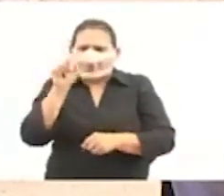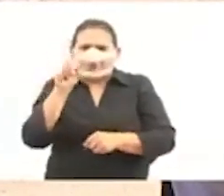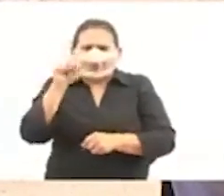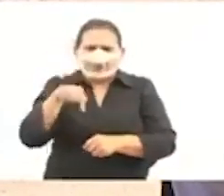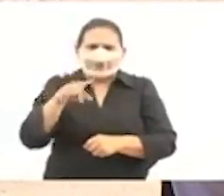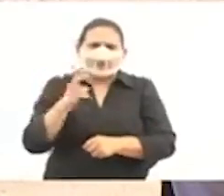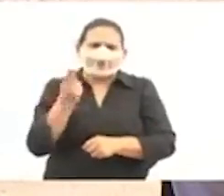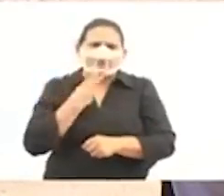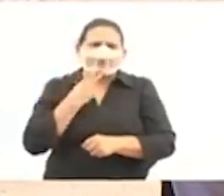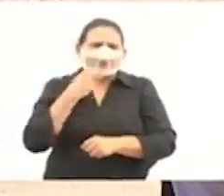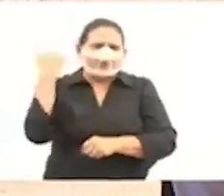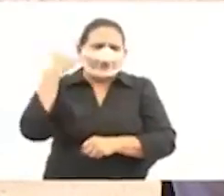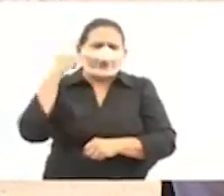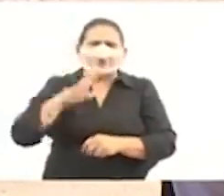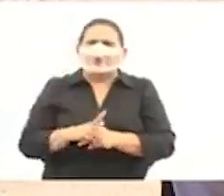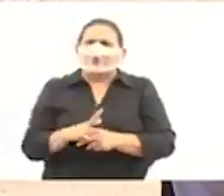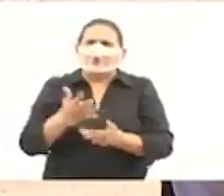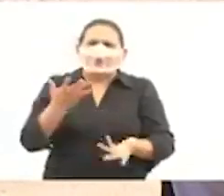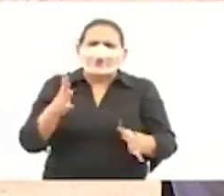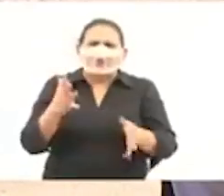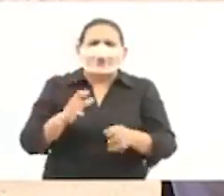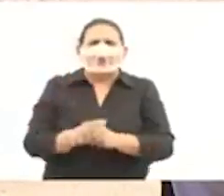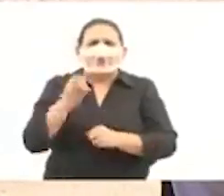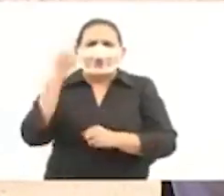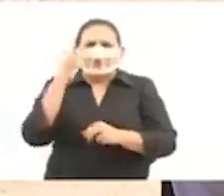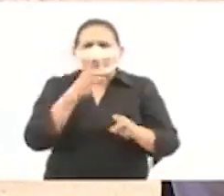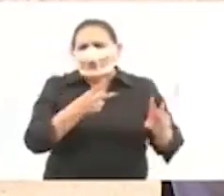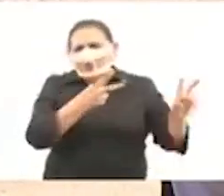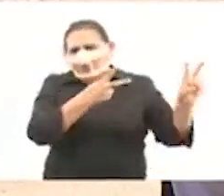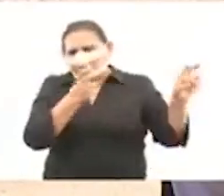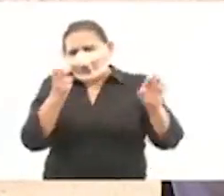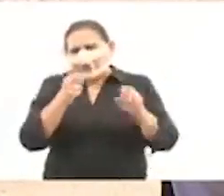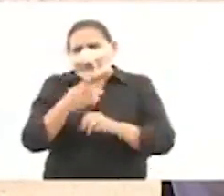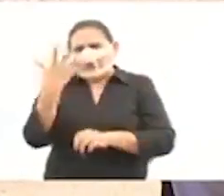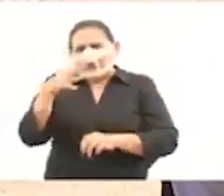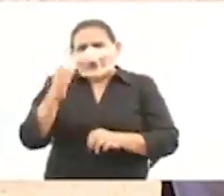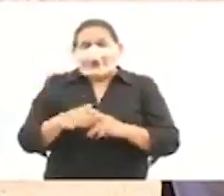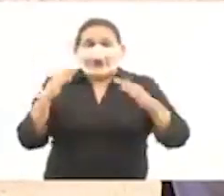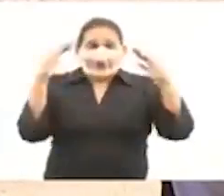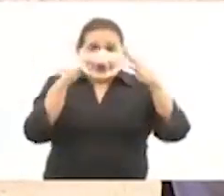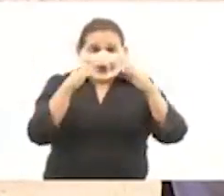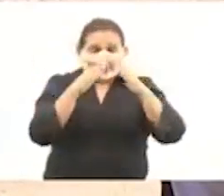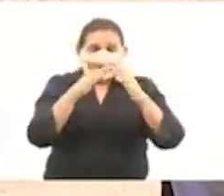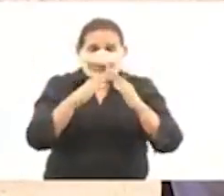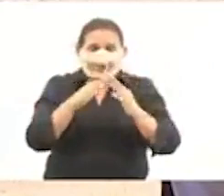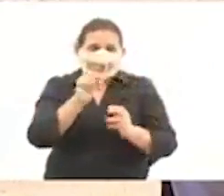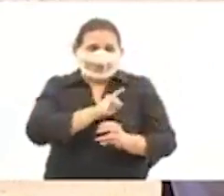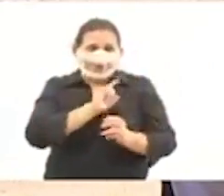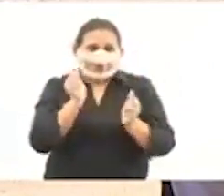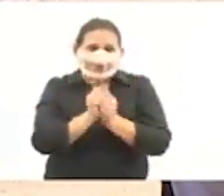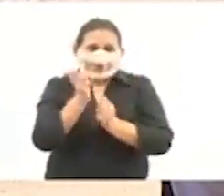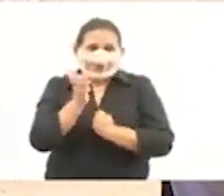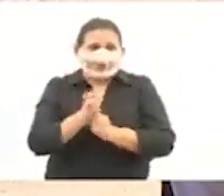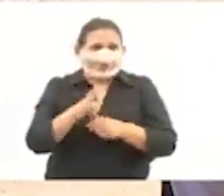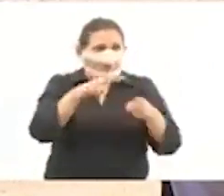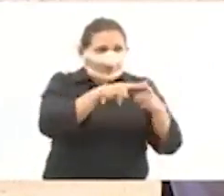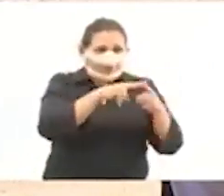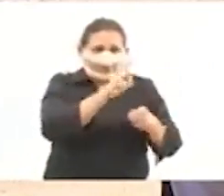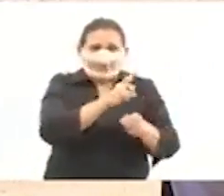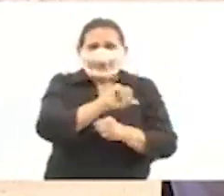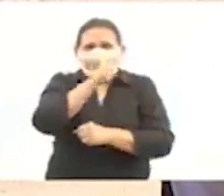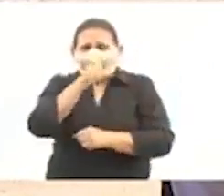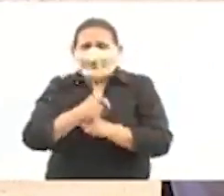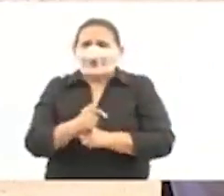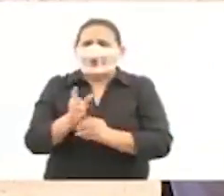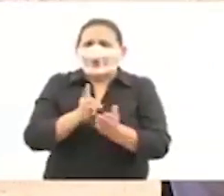yucatán o el equivalente aproximado a 215 mil casas solamente con este parque de energía otro